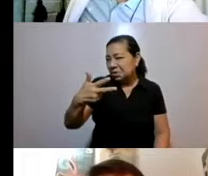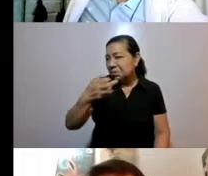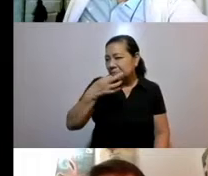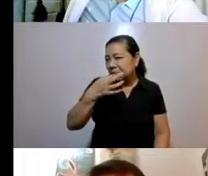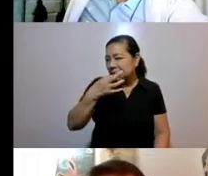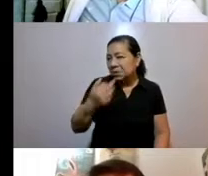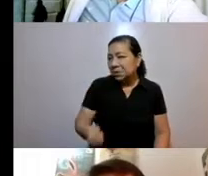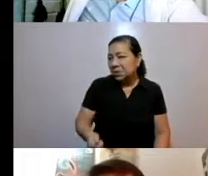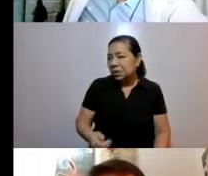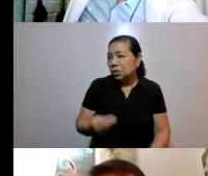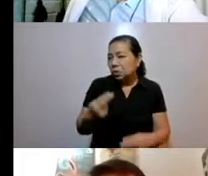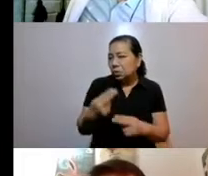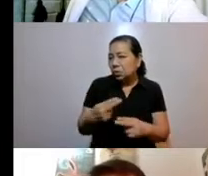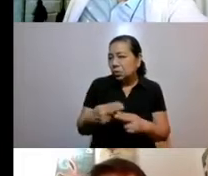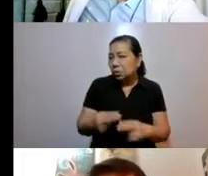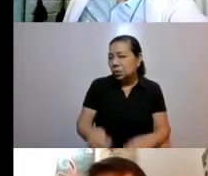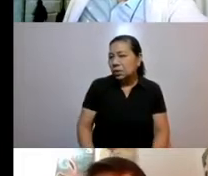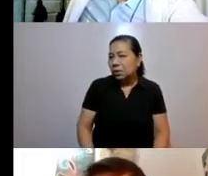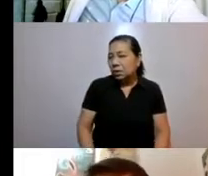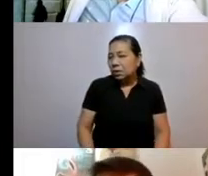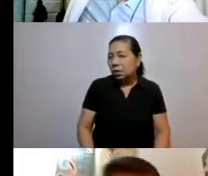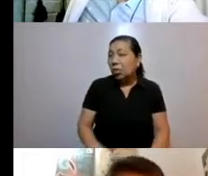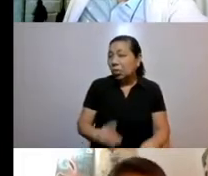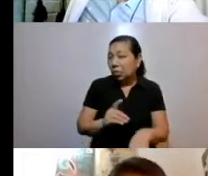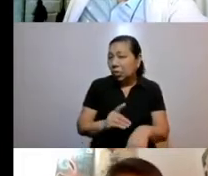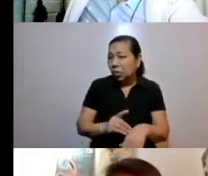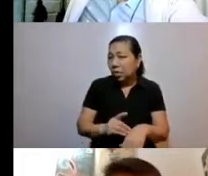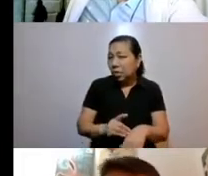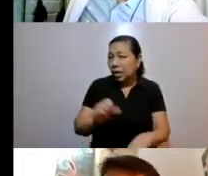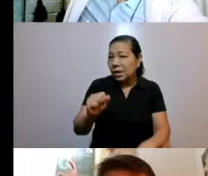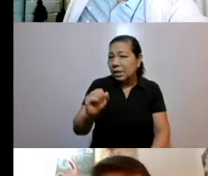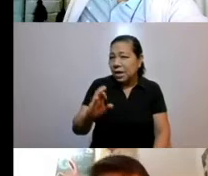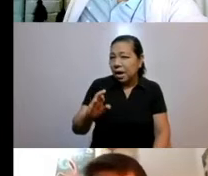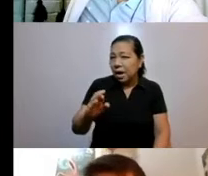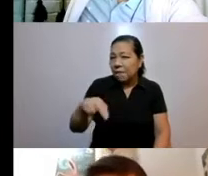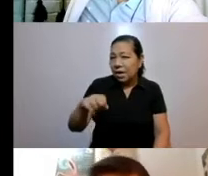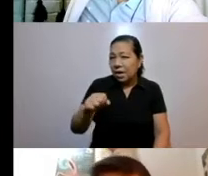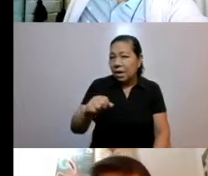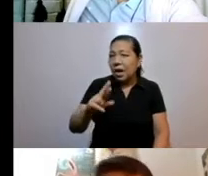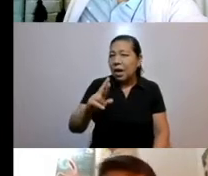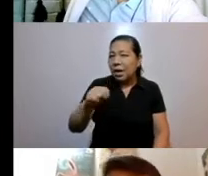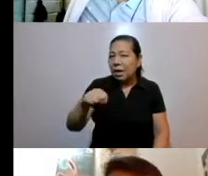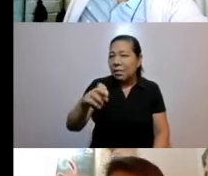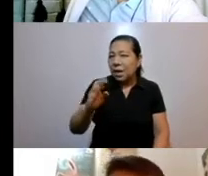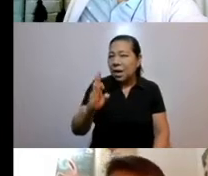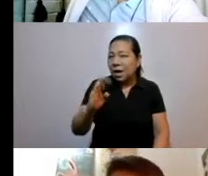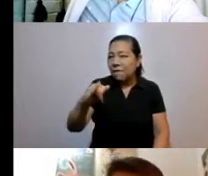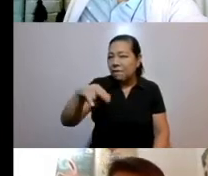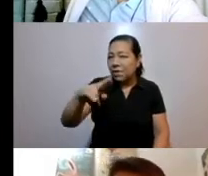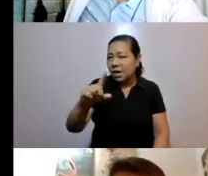medicamentos cuyos nombres científicos pues, son sildenafilo, tadalafilo y vardenafilo,